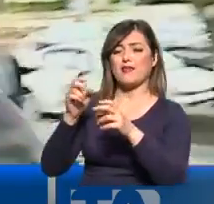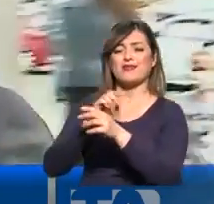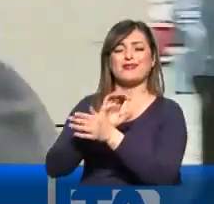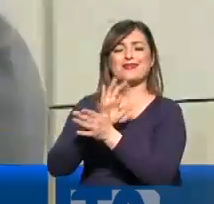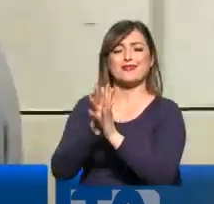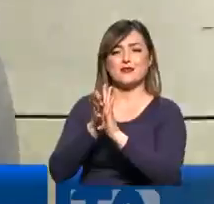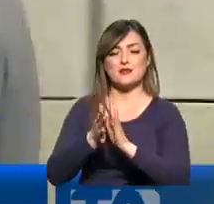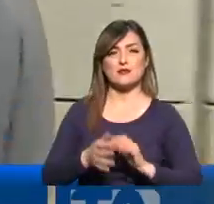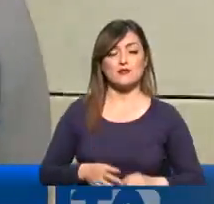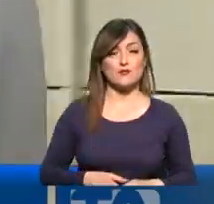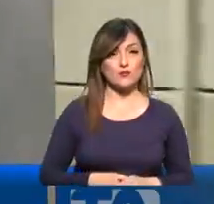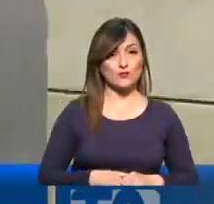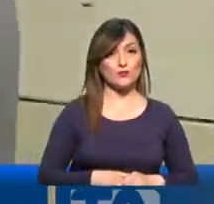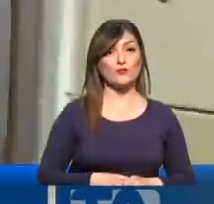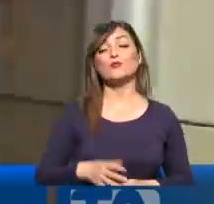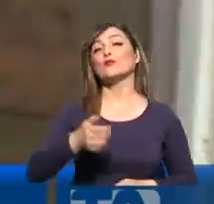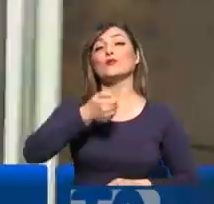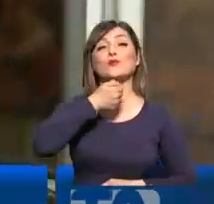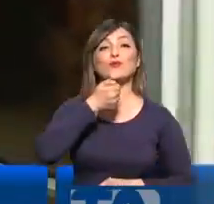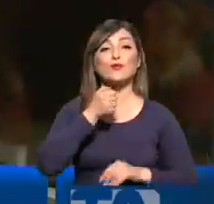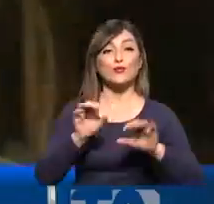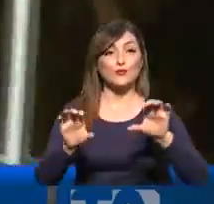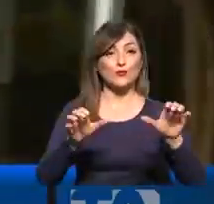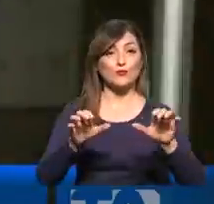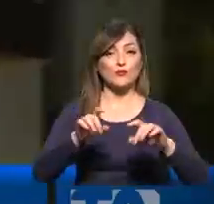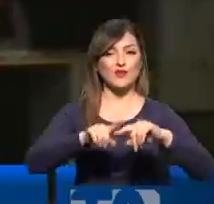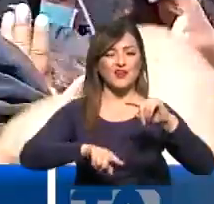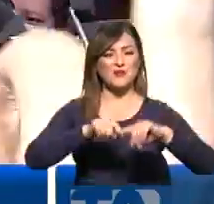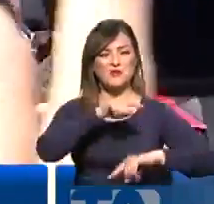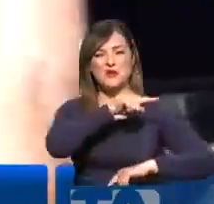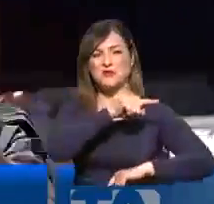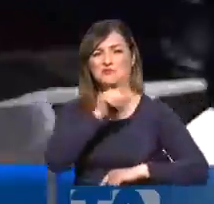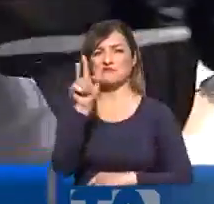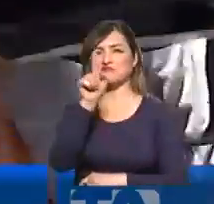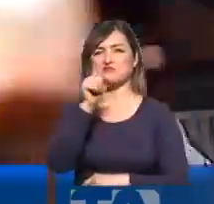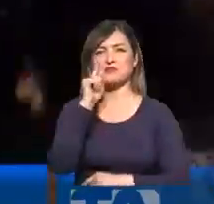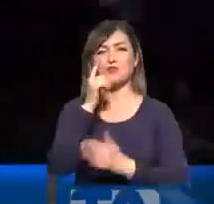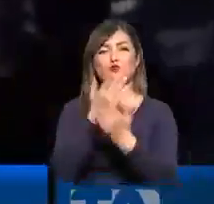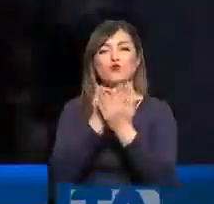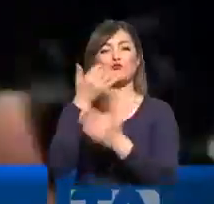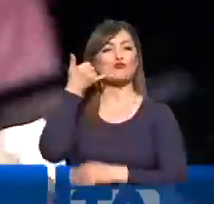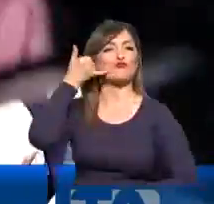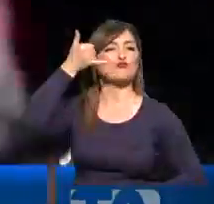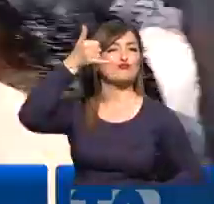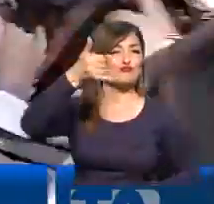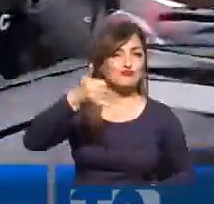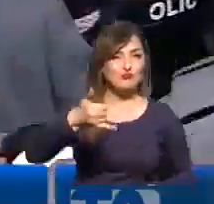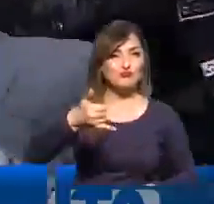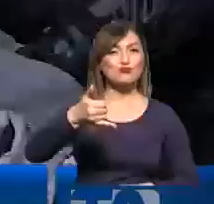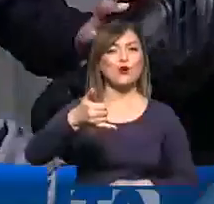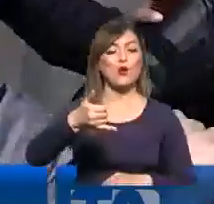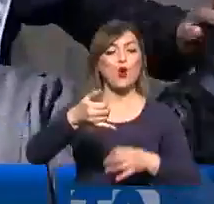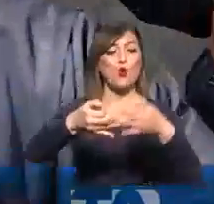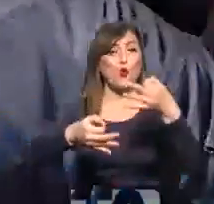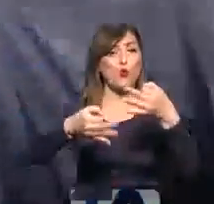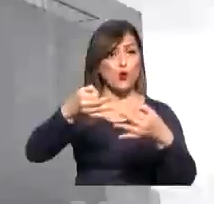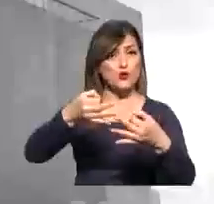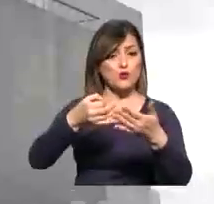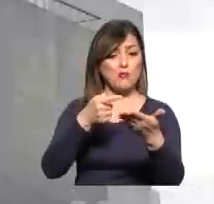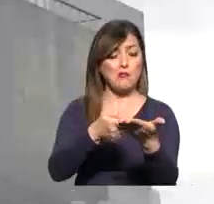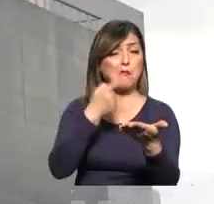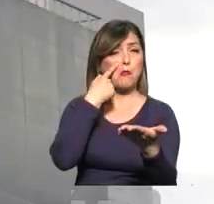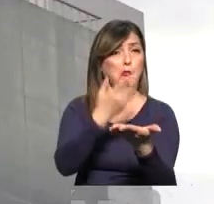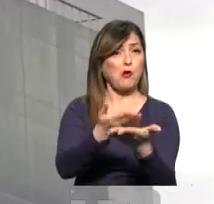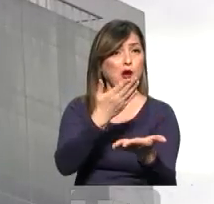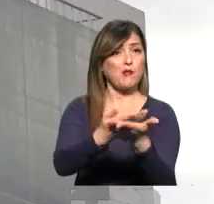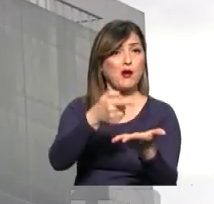jurisdiccional. Yunda, sin embargo, en una entrevista radial ha negado la amistad con Morillo y negó la evidencia de sus llamadas que constan en el juicio de peculado. Y